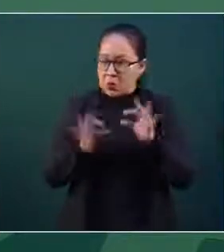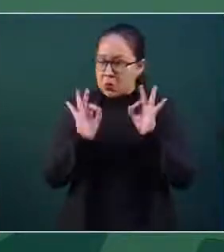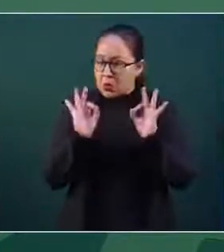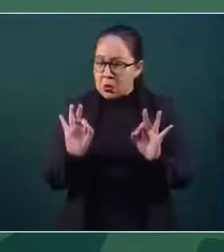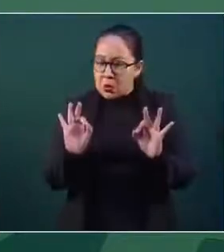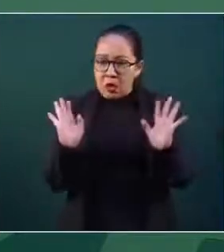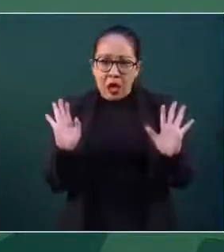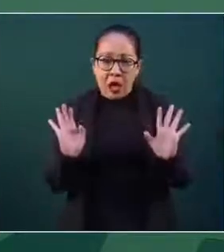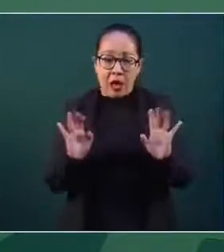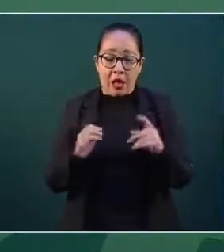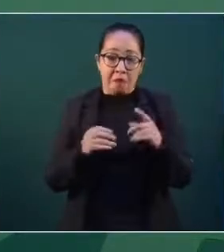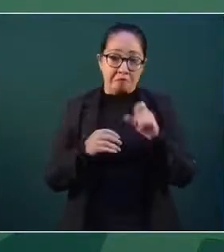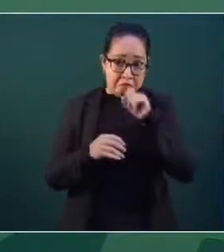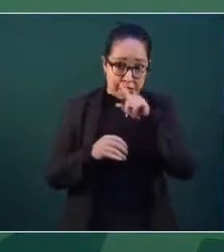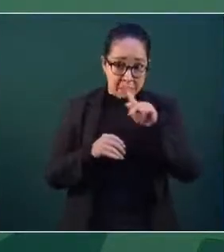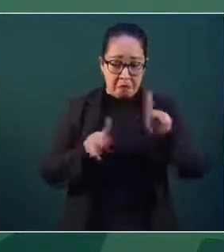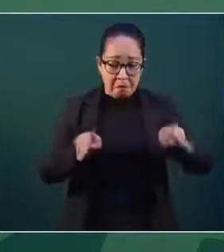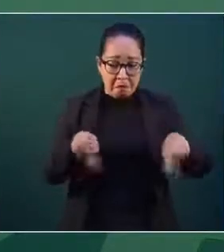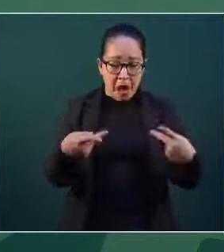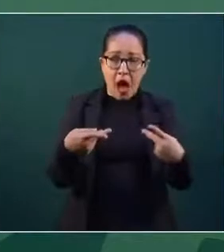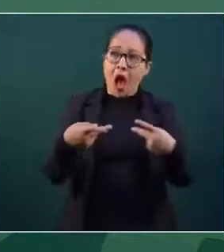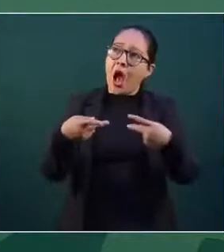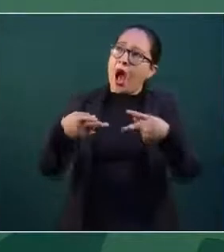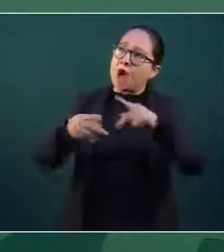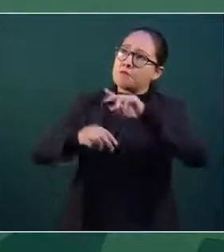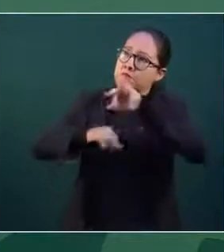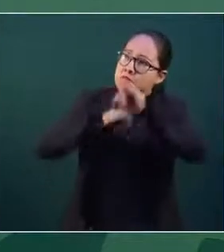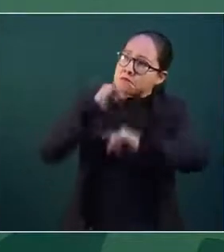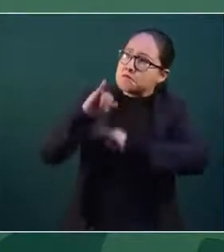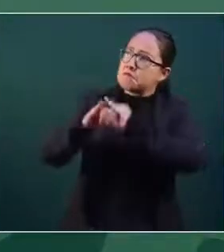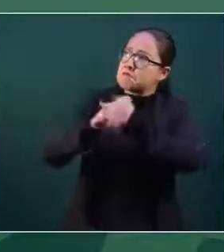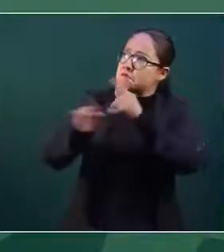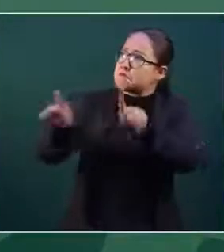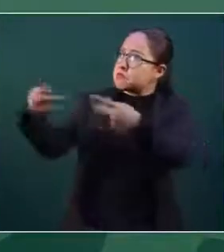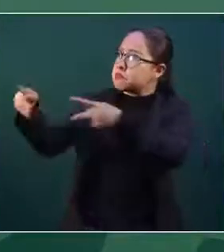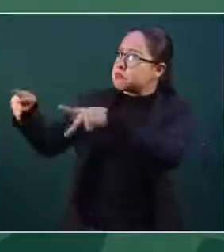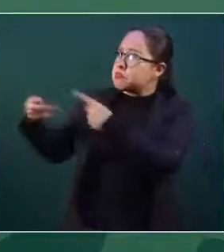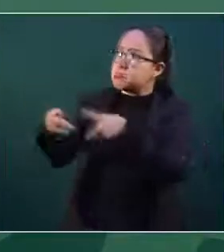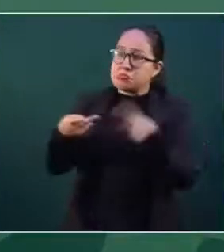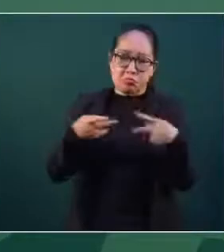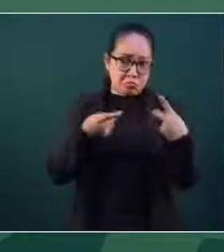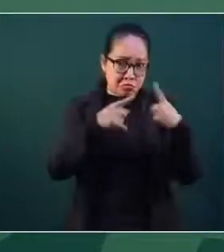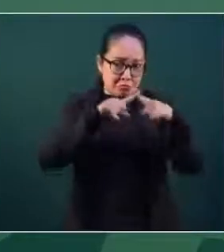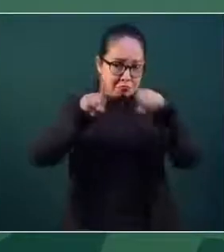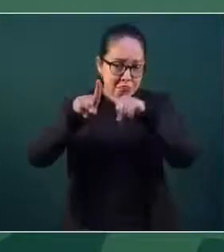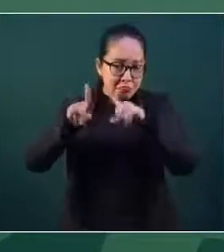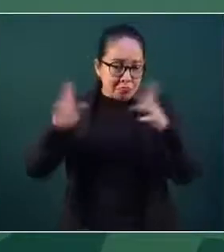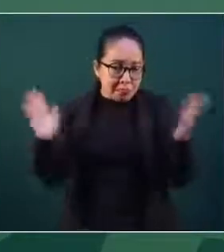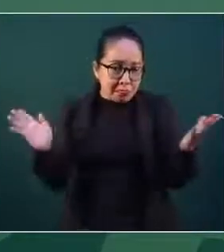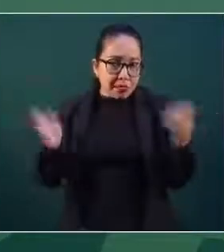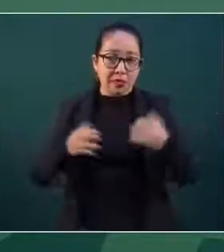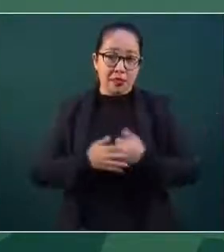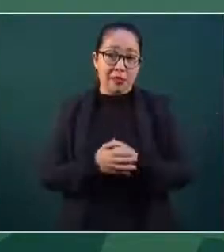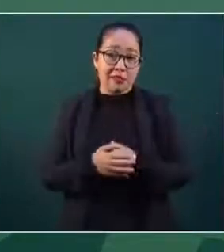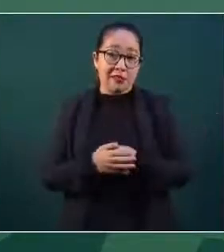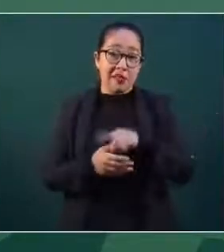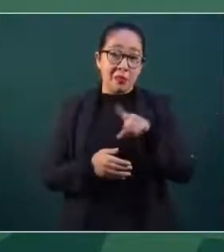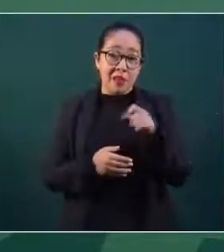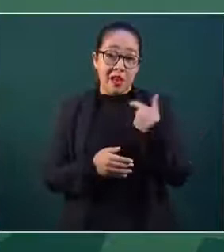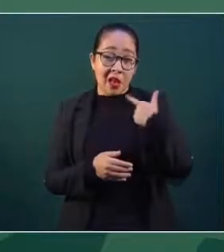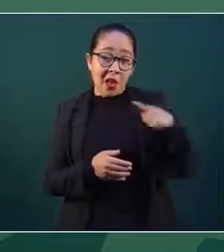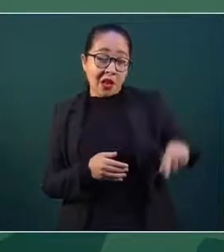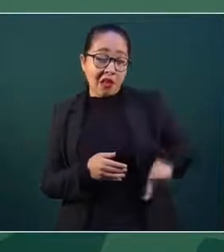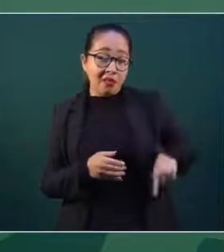hasta exportábamos en los complejos petroquímicos. Los arruinaron